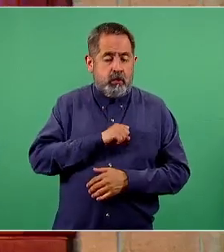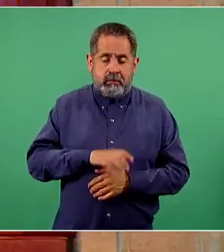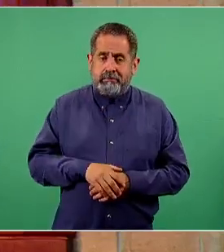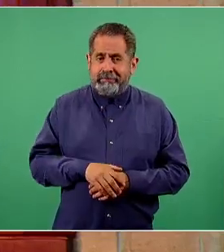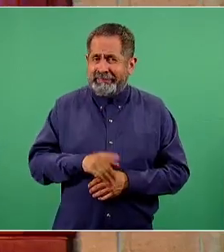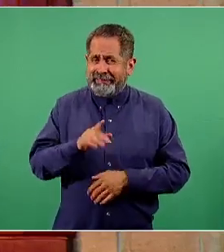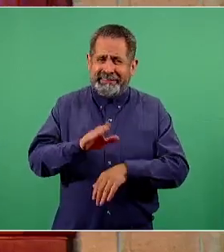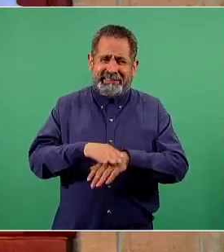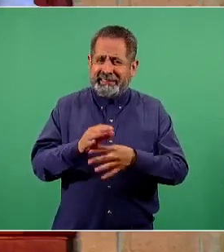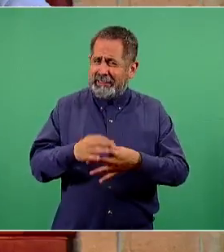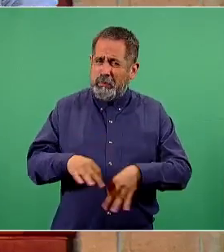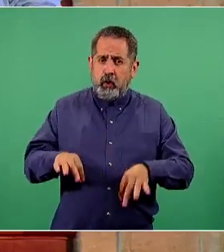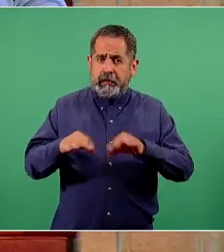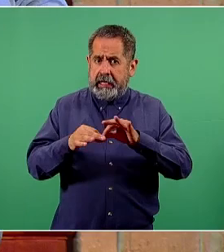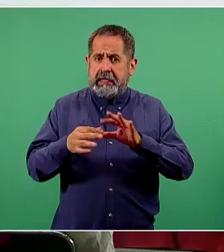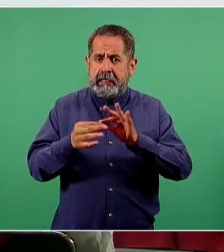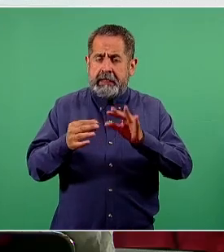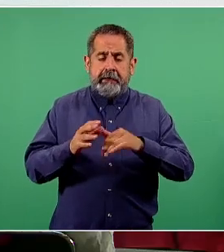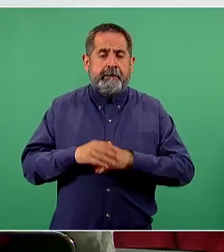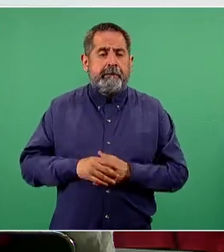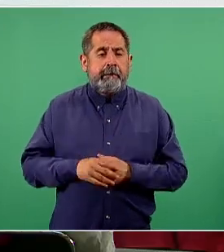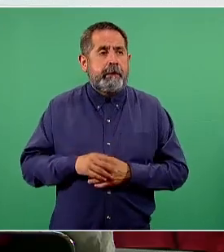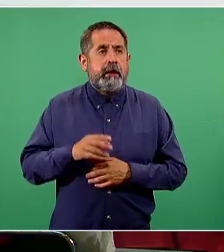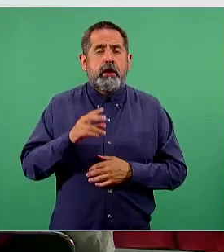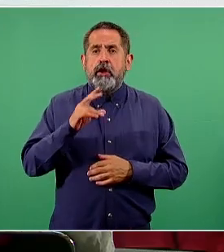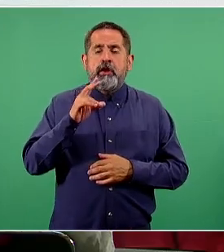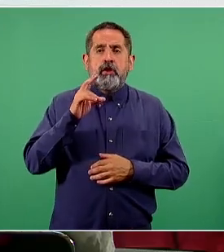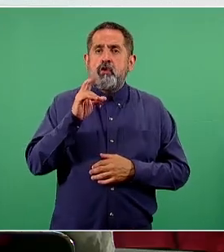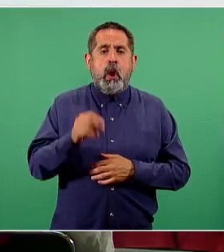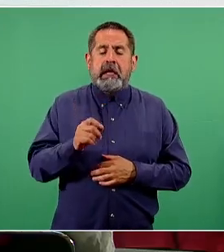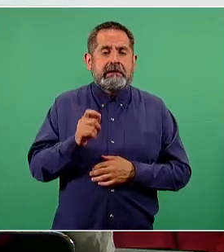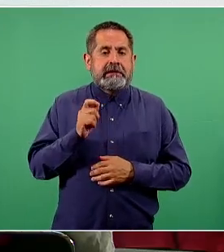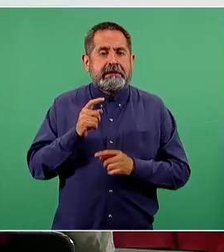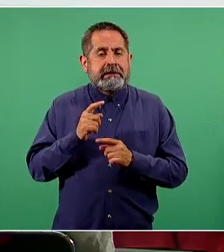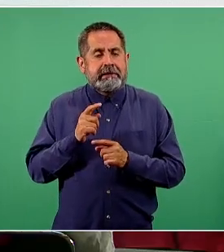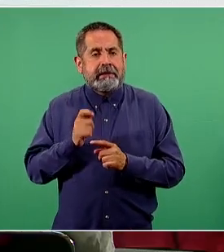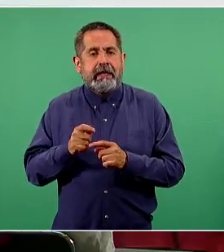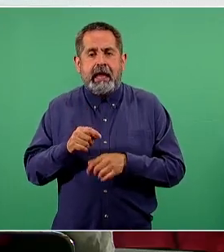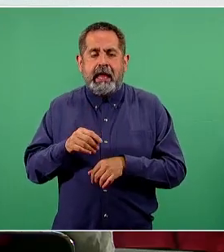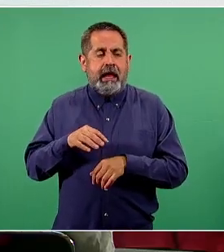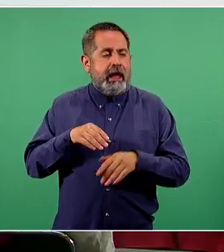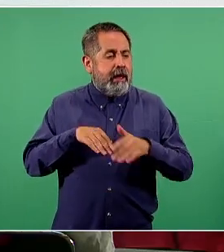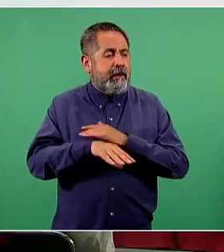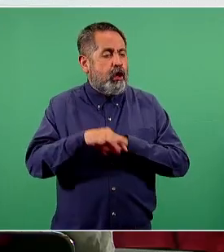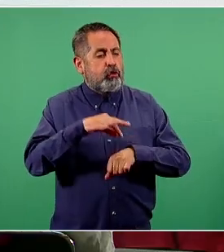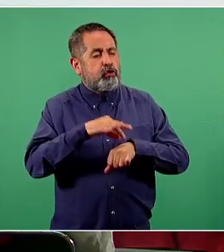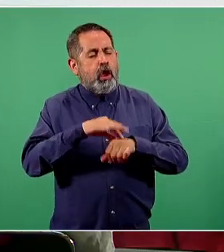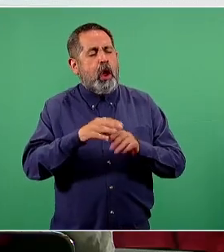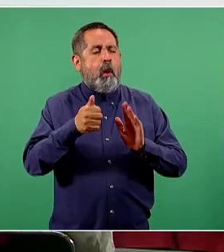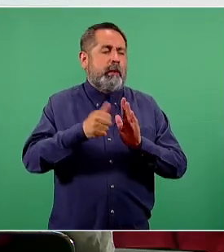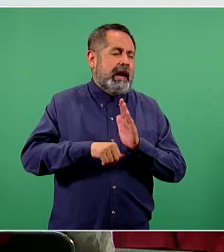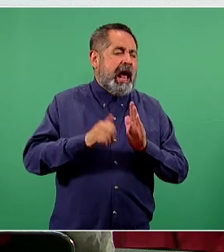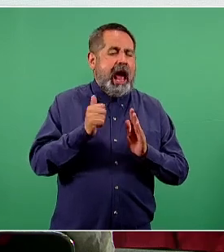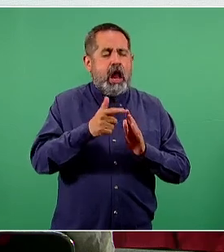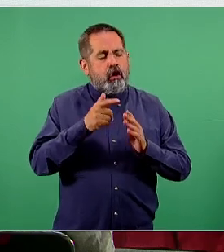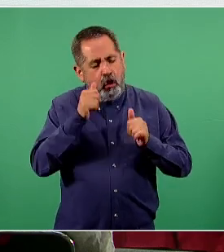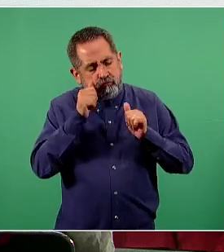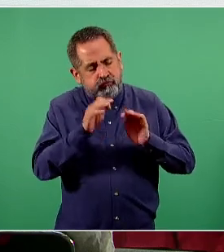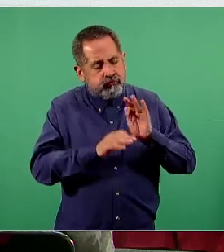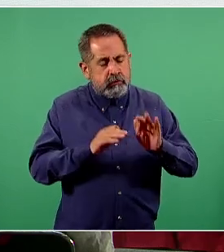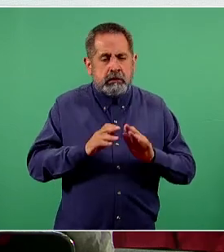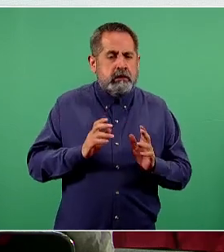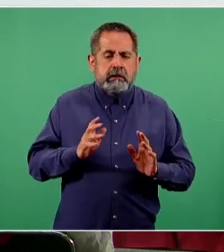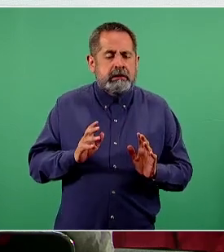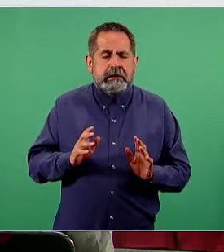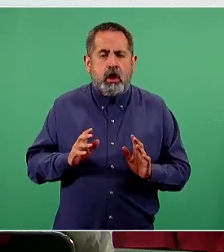sumamente importante tenerlo claro. No es lo mismo una intervención médica, en donde lo que se pretende es